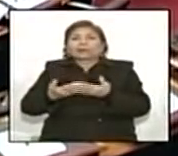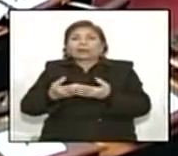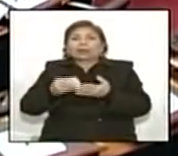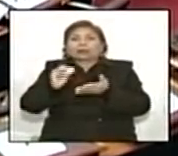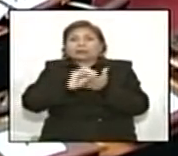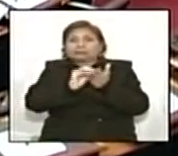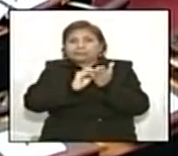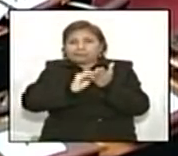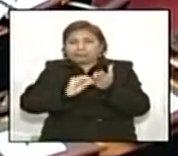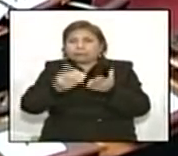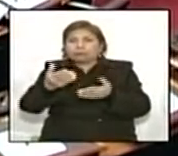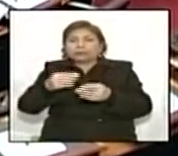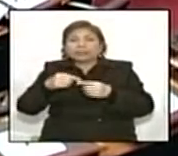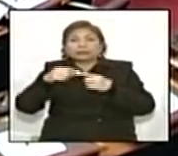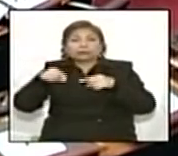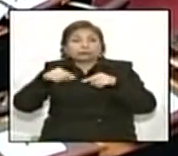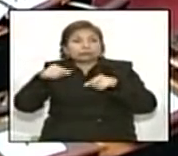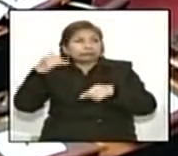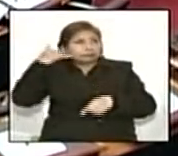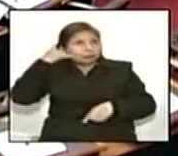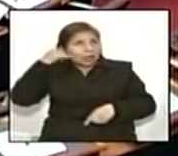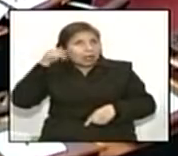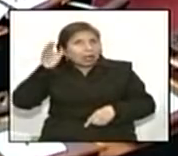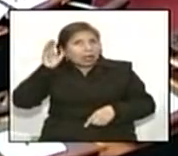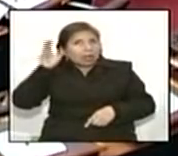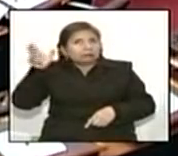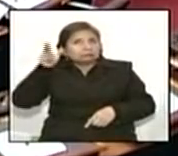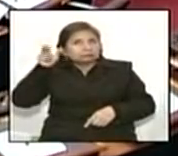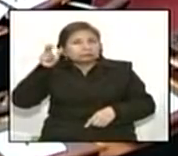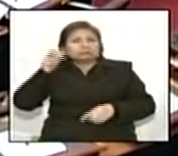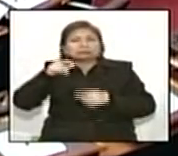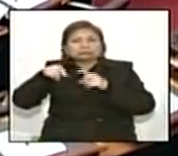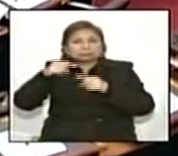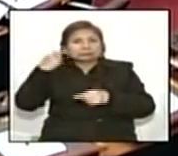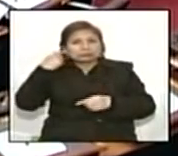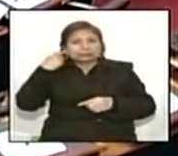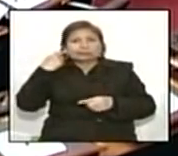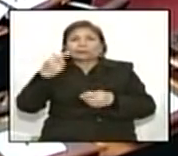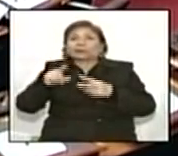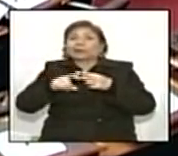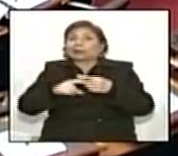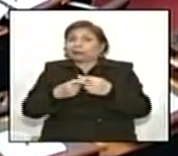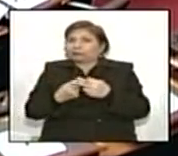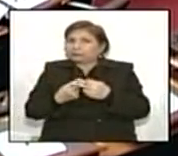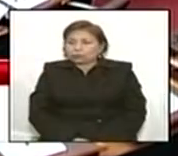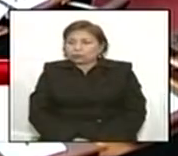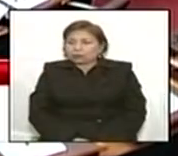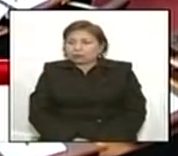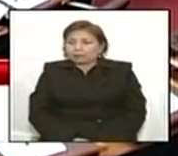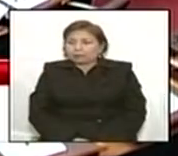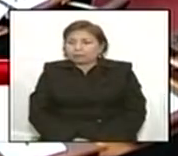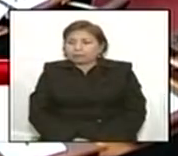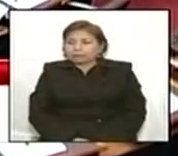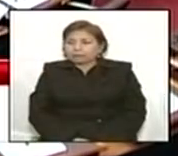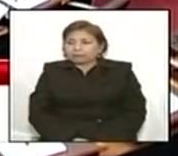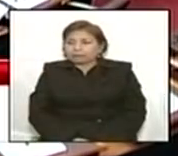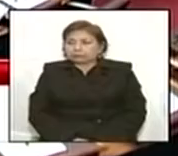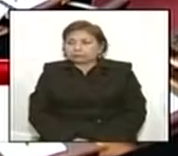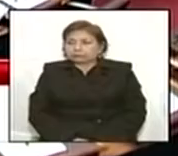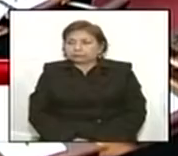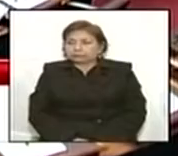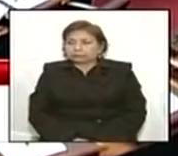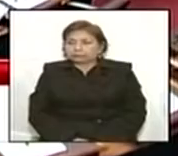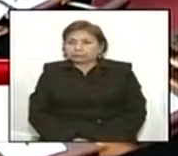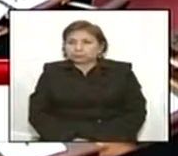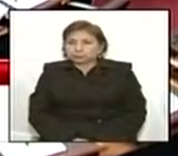Y eso, con el correr de las horas, se fue convirtiendo en lo que finalmente fue una renuncia. Y ahí, de nuevo, no fue por una vacancia